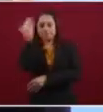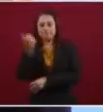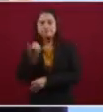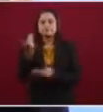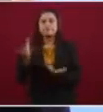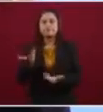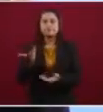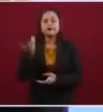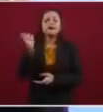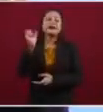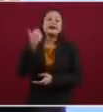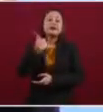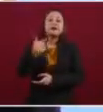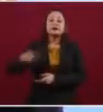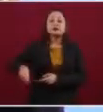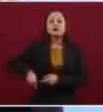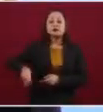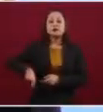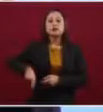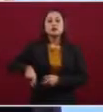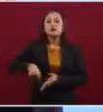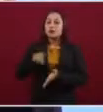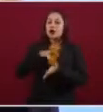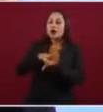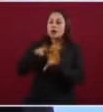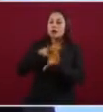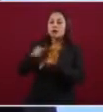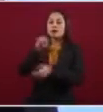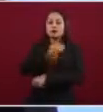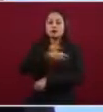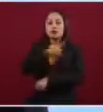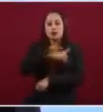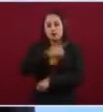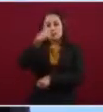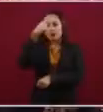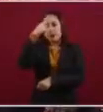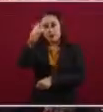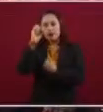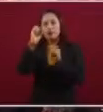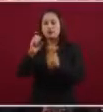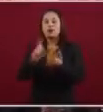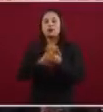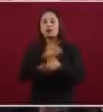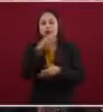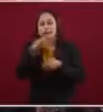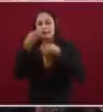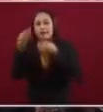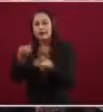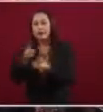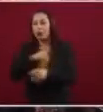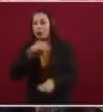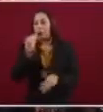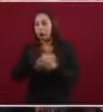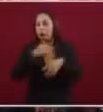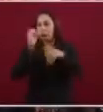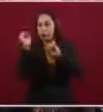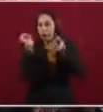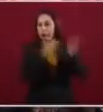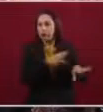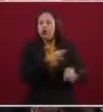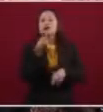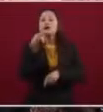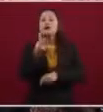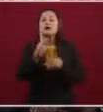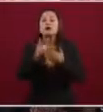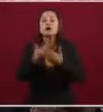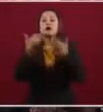gobiernos no había habido esta voluntad política para apoyar la salud mental y las adicciones que se encontraban olvidados lo que estamos haciendo es todo un